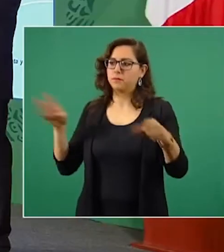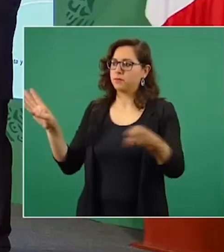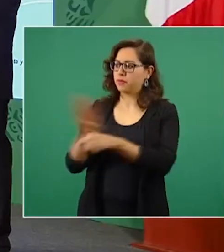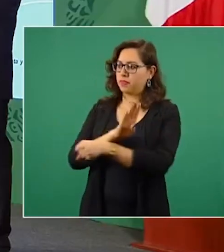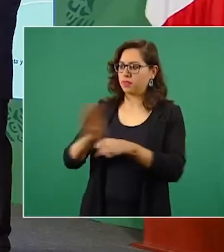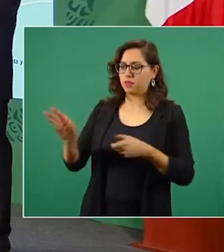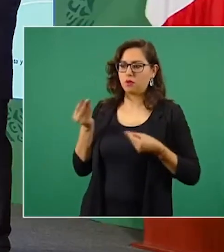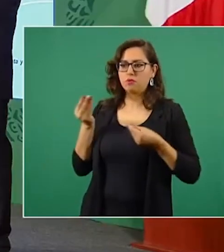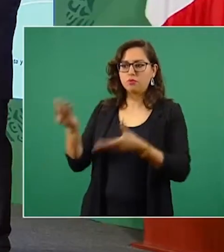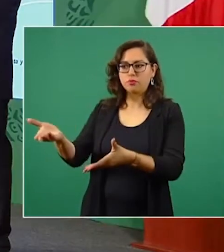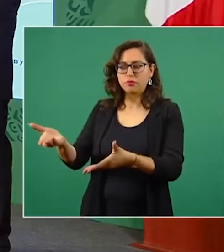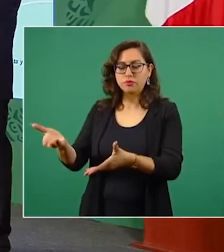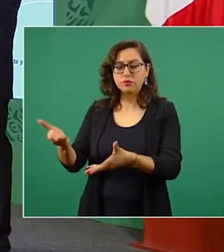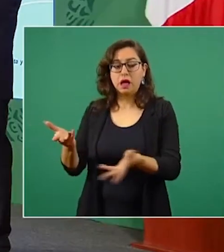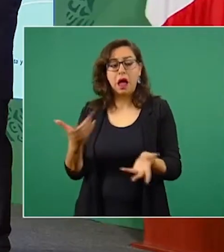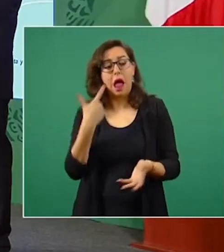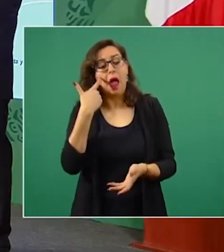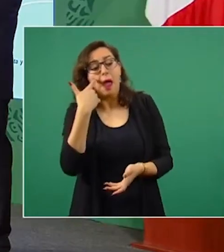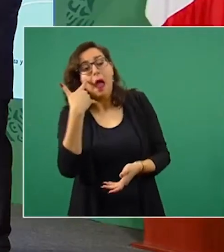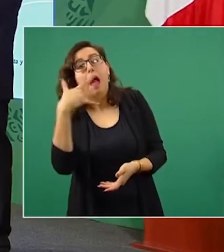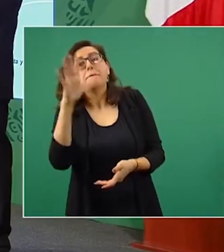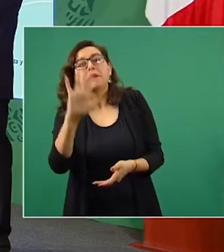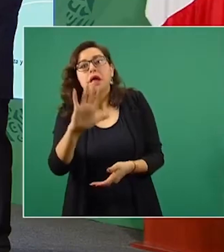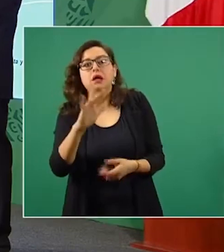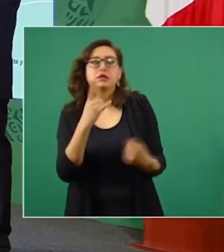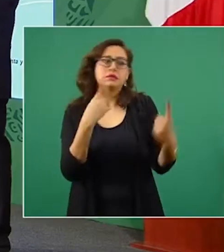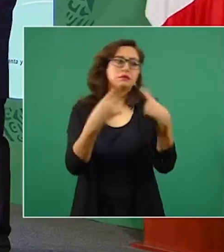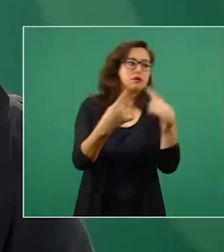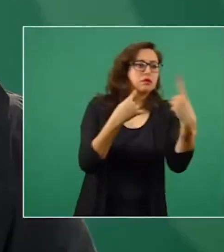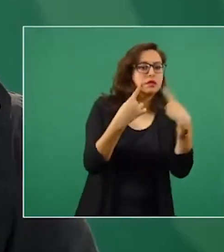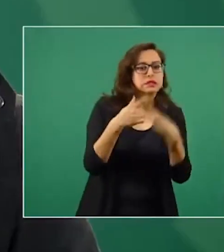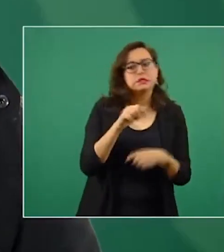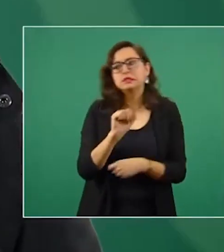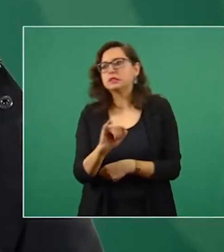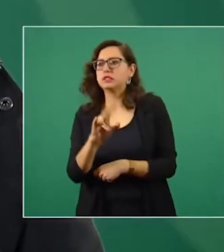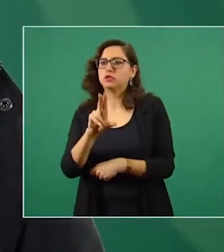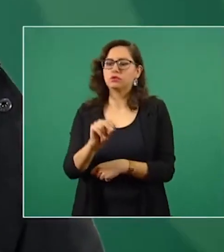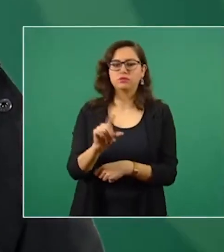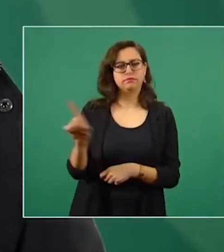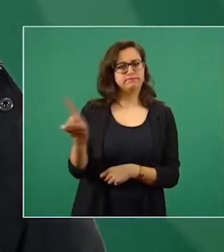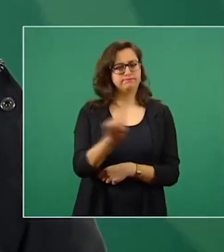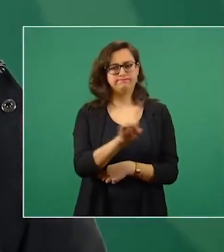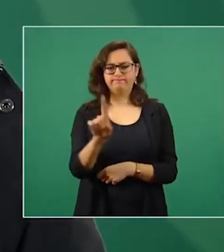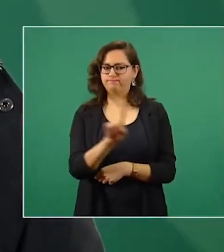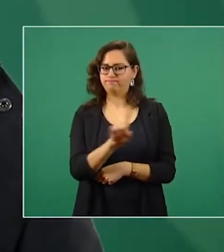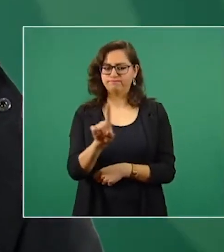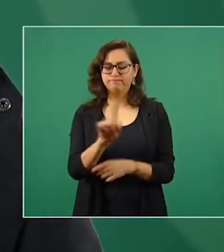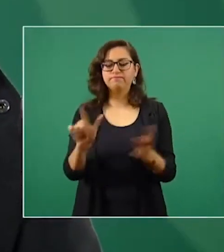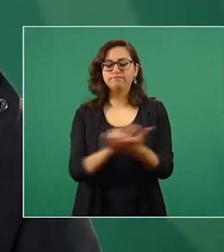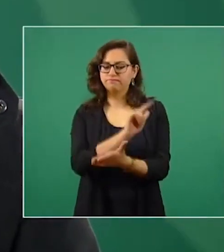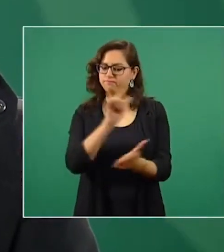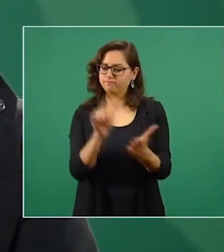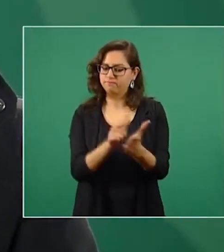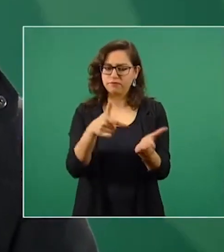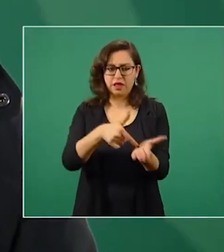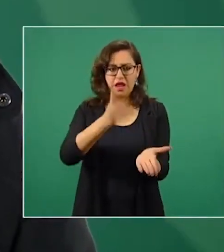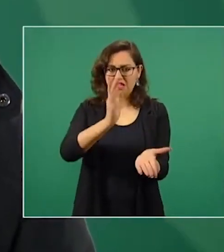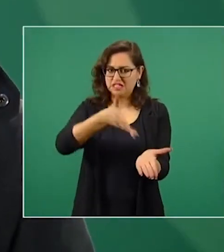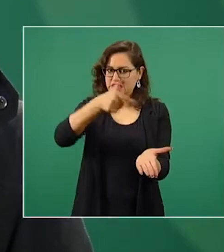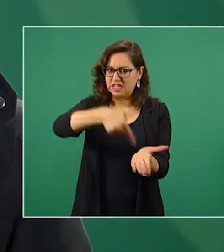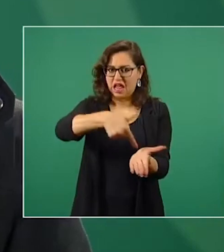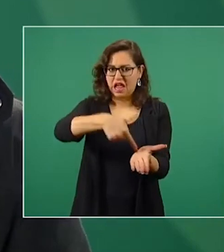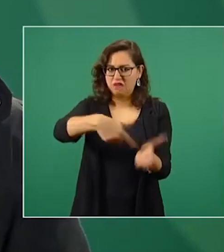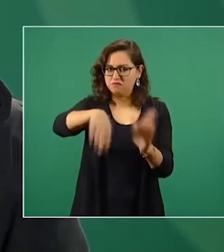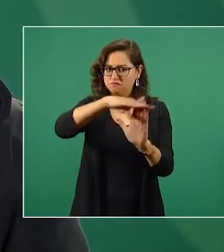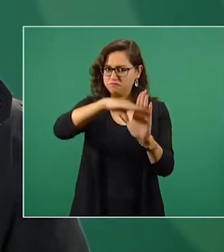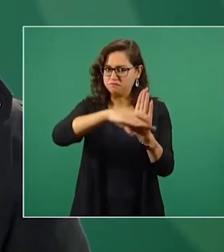partes para presentar pruebas a favor y en contra desahogar las recibir los alegatos y emitir un dictamen del cual determinará si hay elementos para